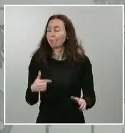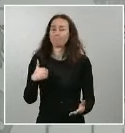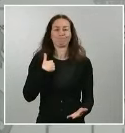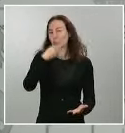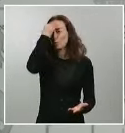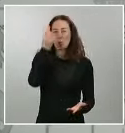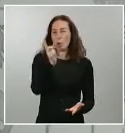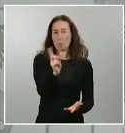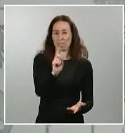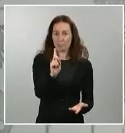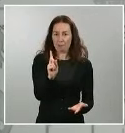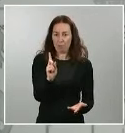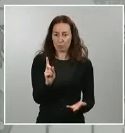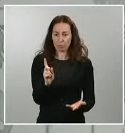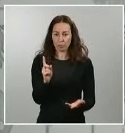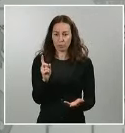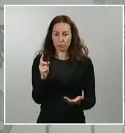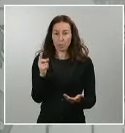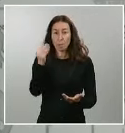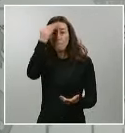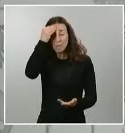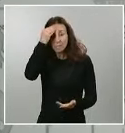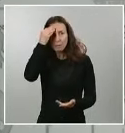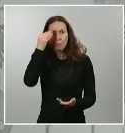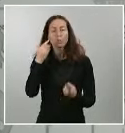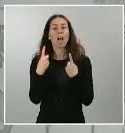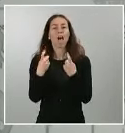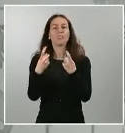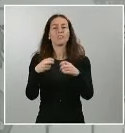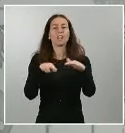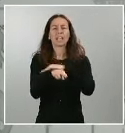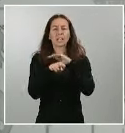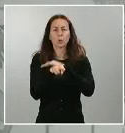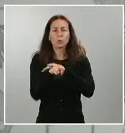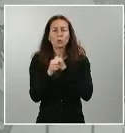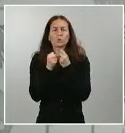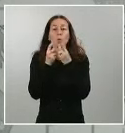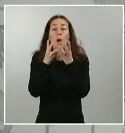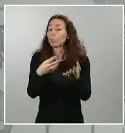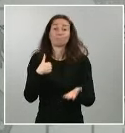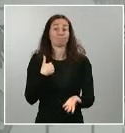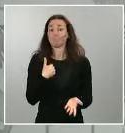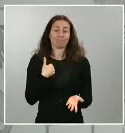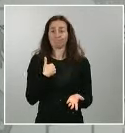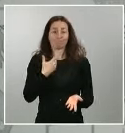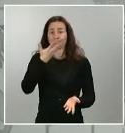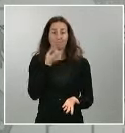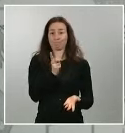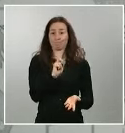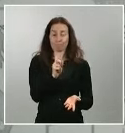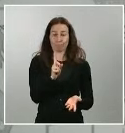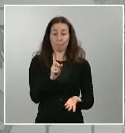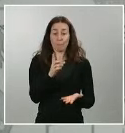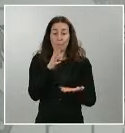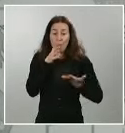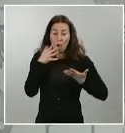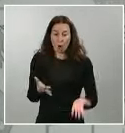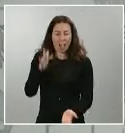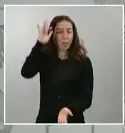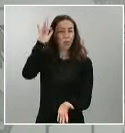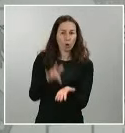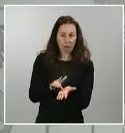cantidad de recursos que necesitábamos para hacerle frente. Esta pandemia ha vuelto a recordarnos cosas muy elementales. La fragilidad no solo